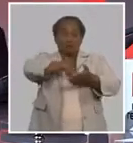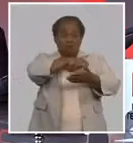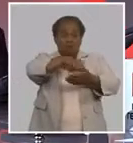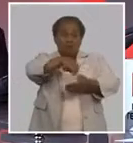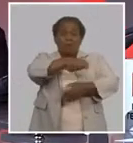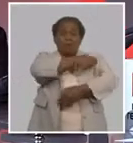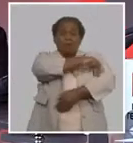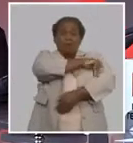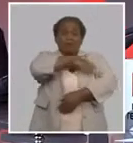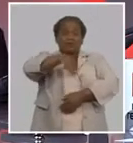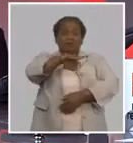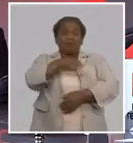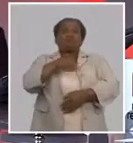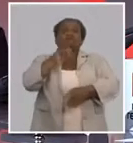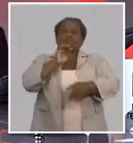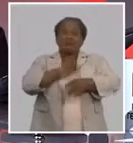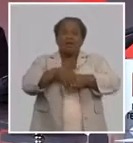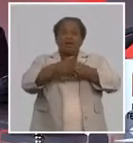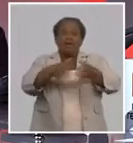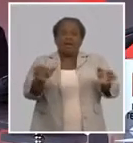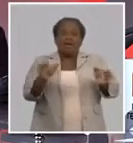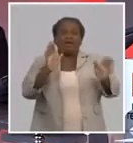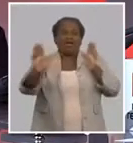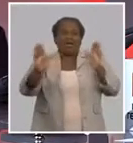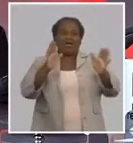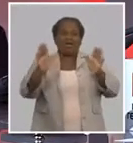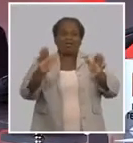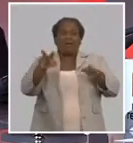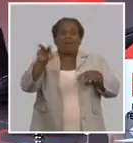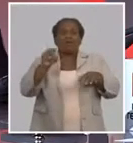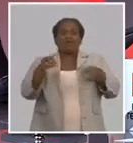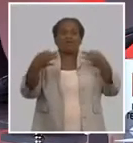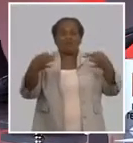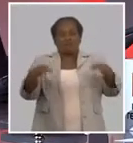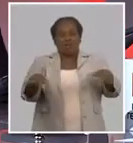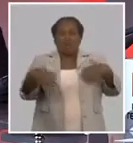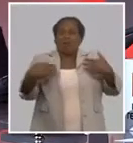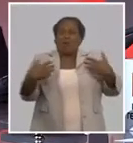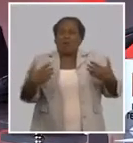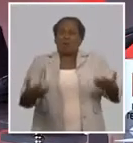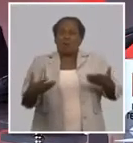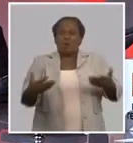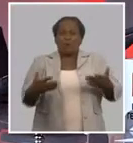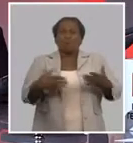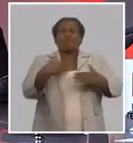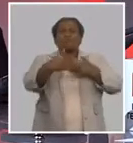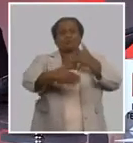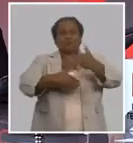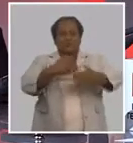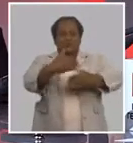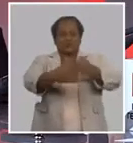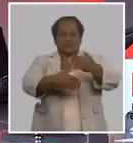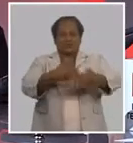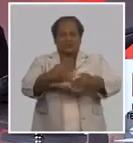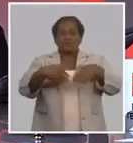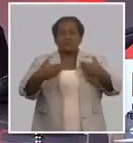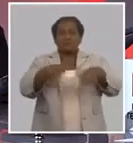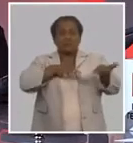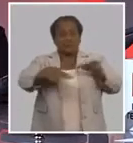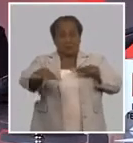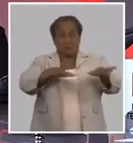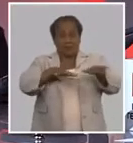entra en la etapa total de nueva normalidad cómo se desarrolla este proceso como se ha preparado